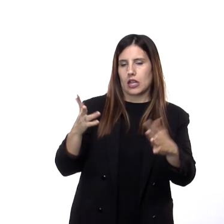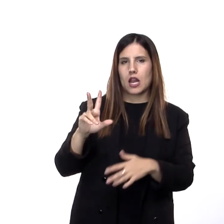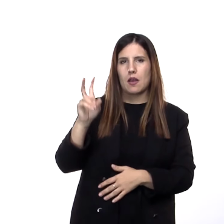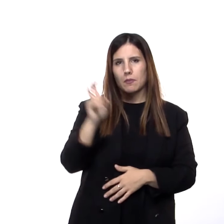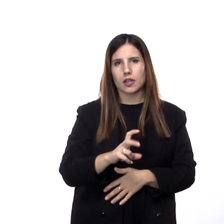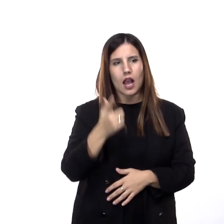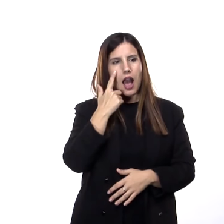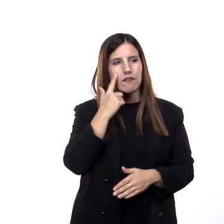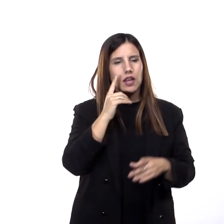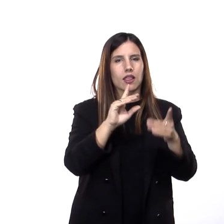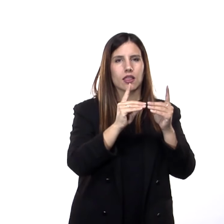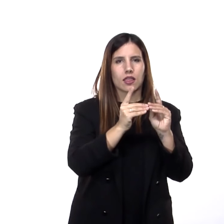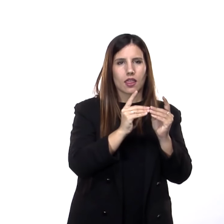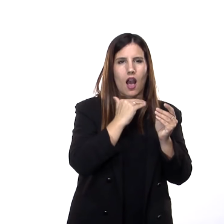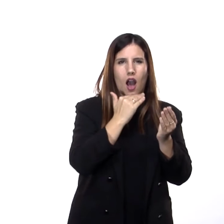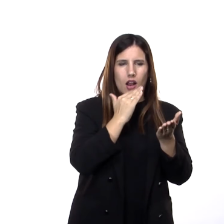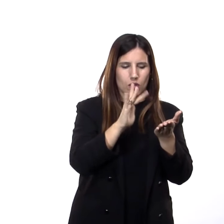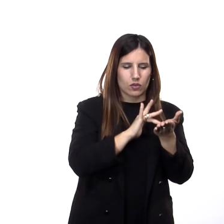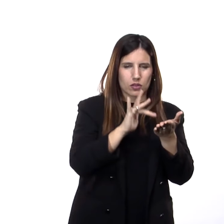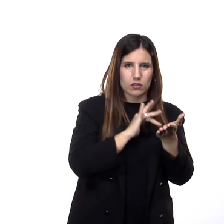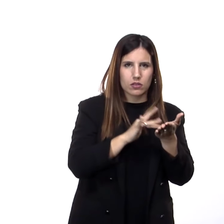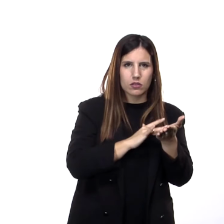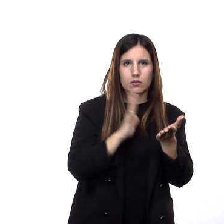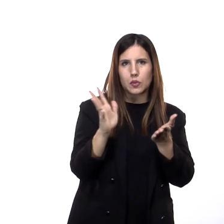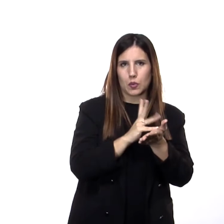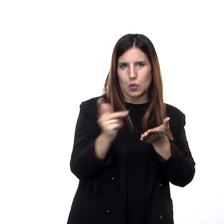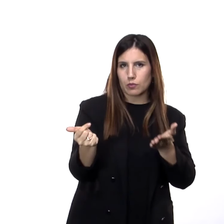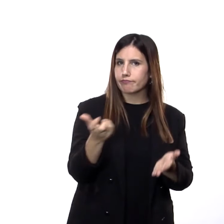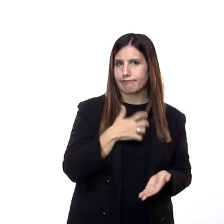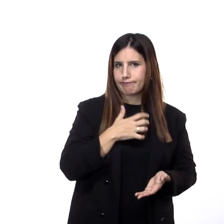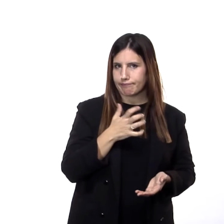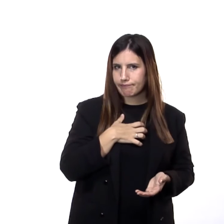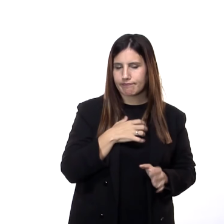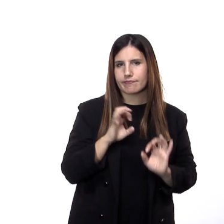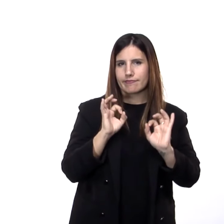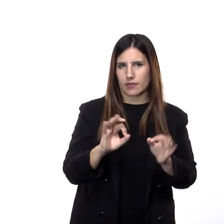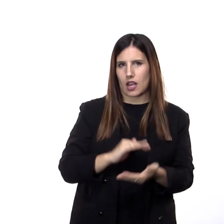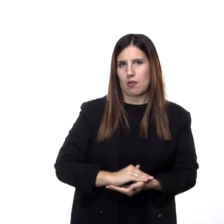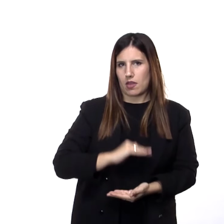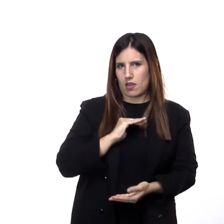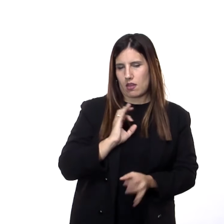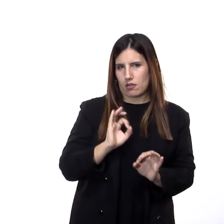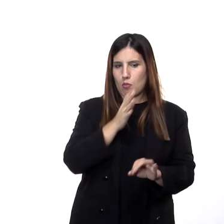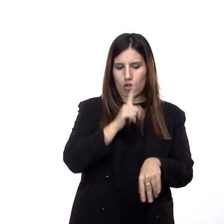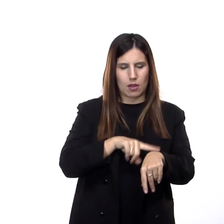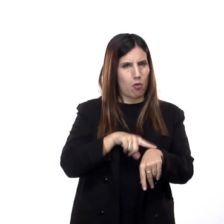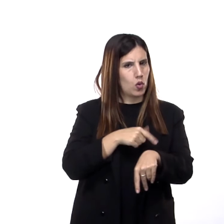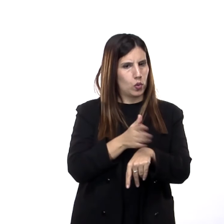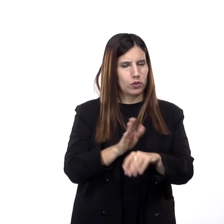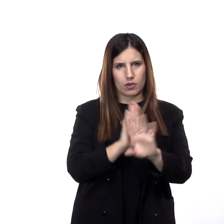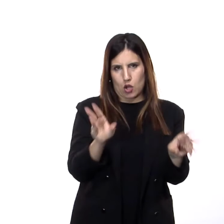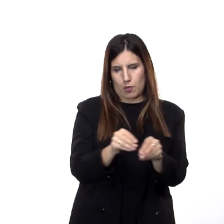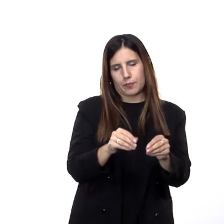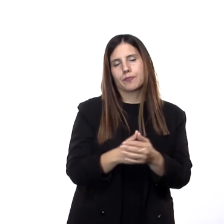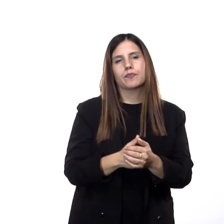desconocido no autorizado dentro de nuestra organización necesario unas capacidades no por resumir que vamos mal de tiempo otra